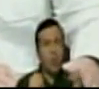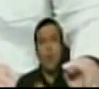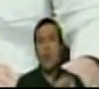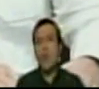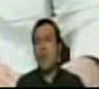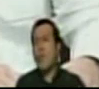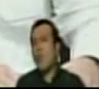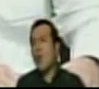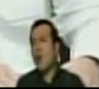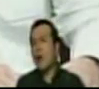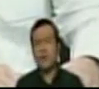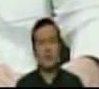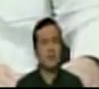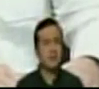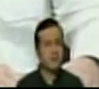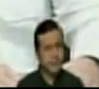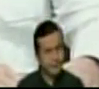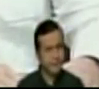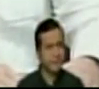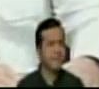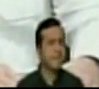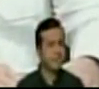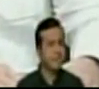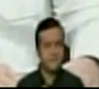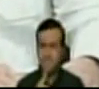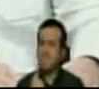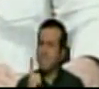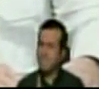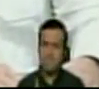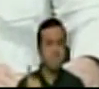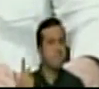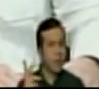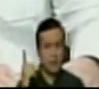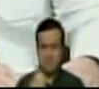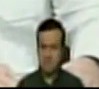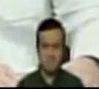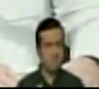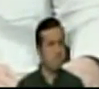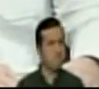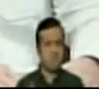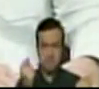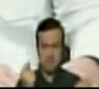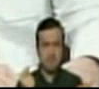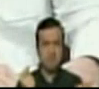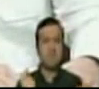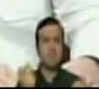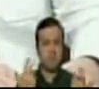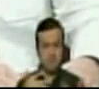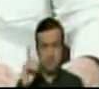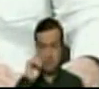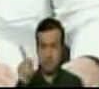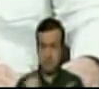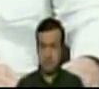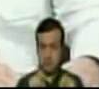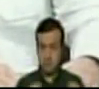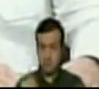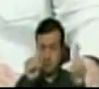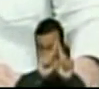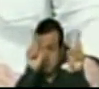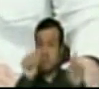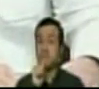en el pasado. Y por ello, hemos dado la solución inmediata y en convenio con la empresa